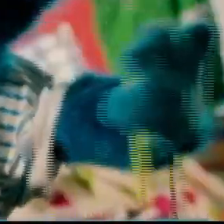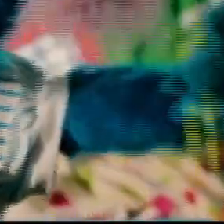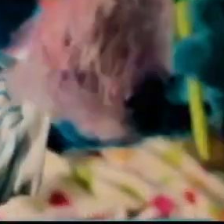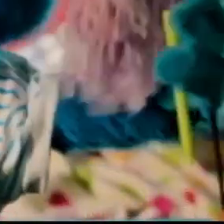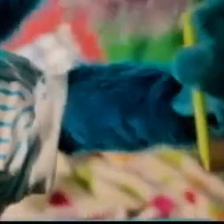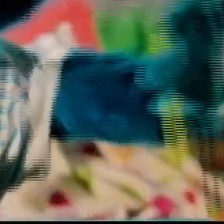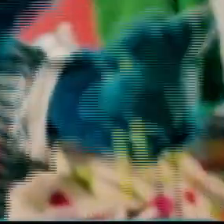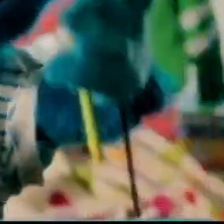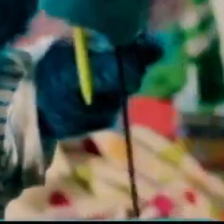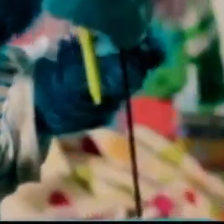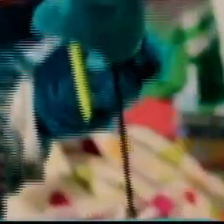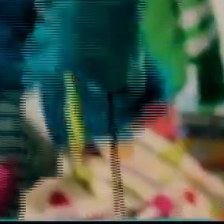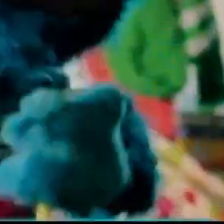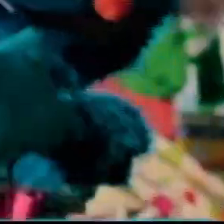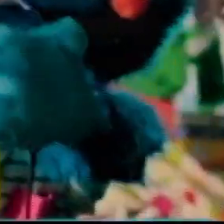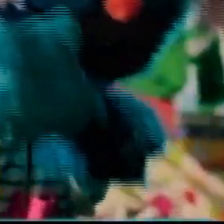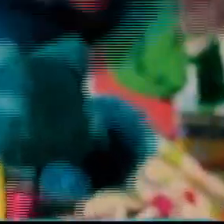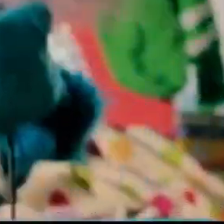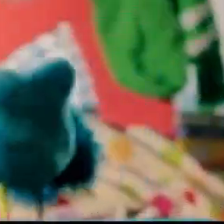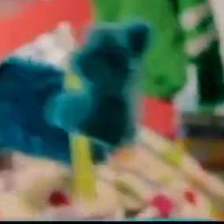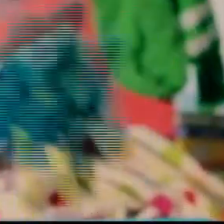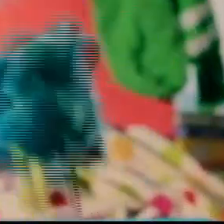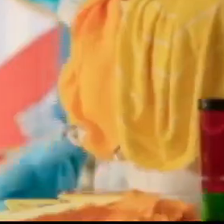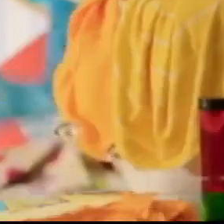por supuesto bailar.